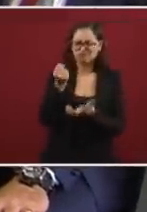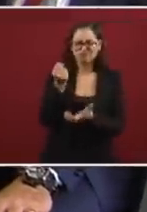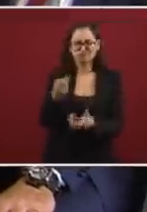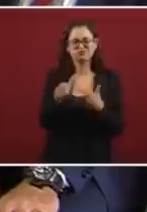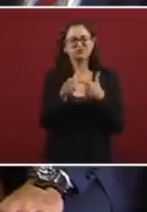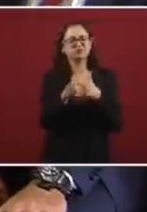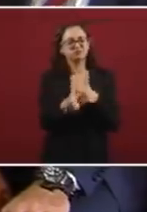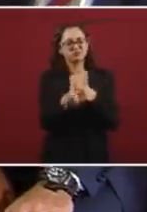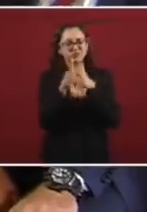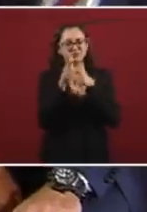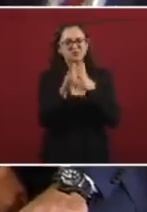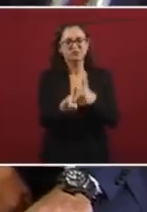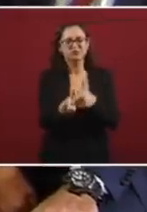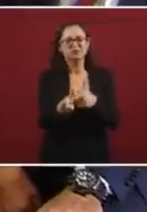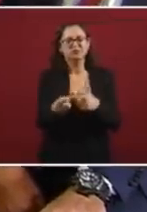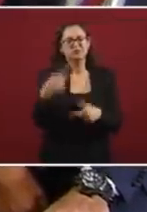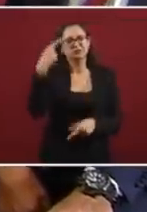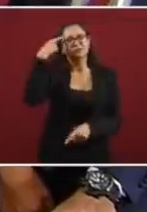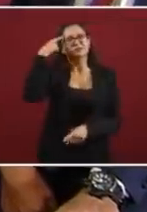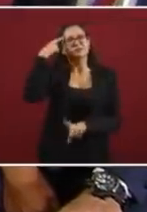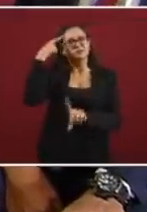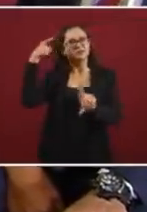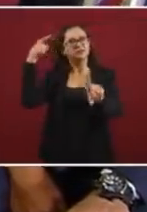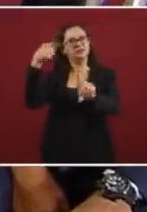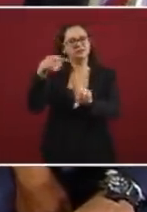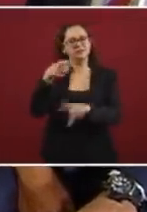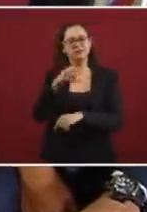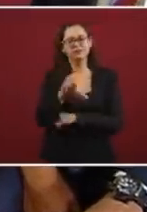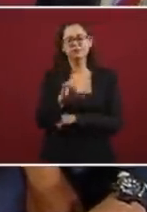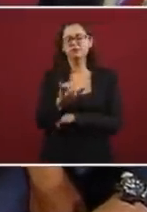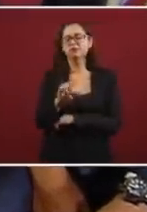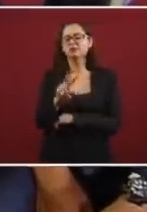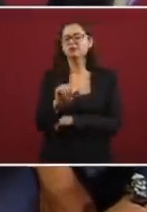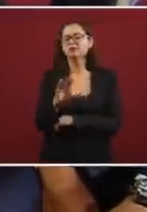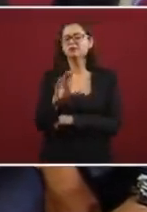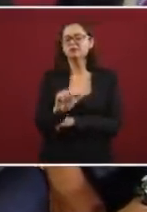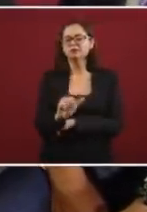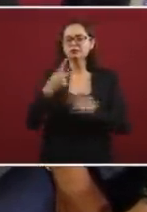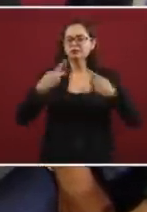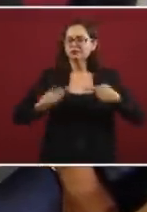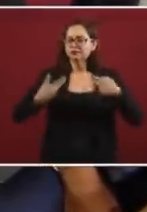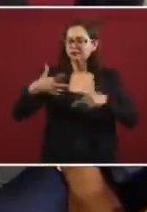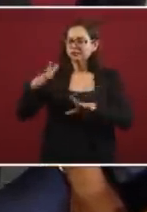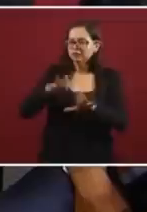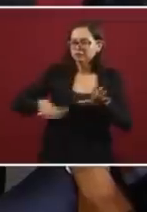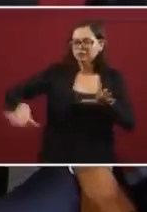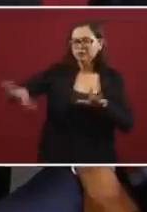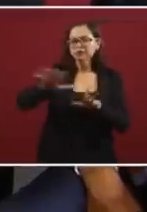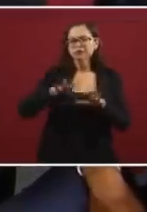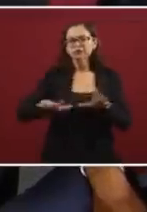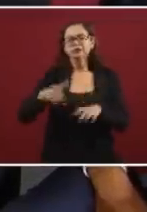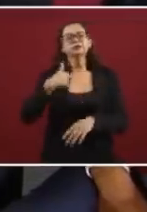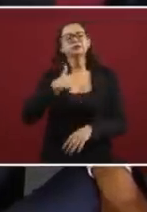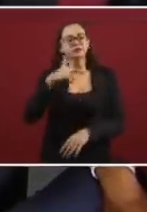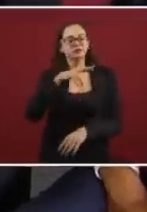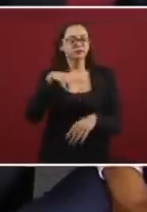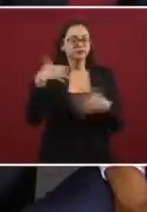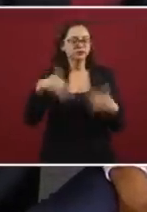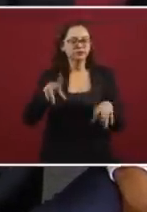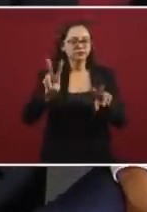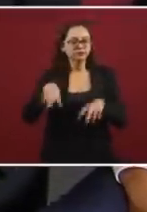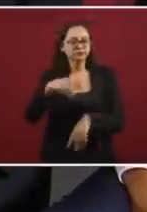tienen esa dimensión cívica esa dimensión social que yo les reconozco mucho